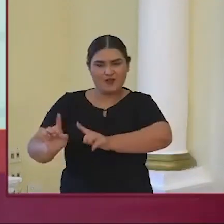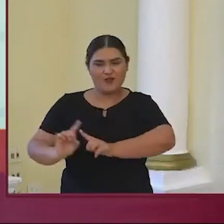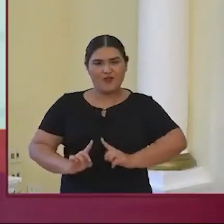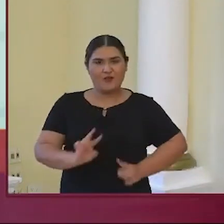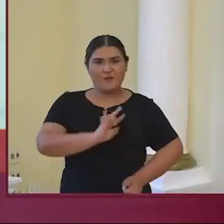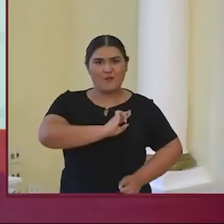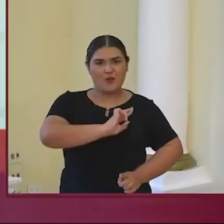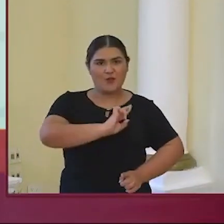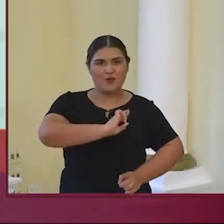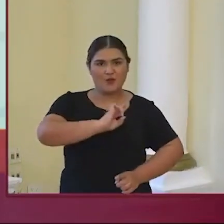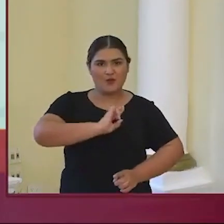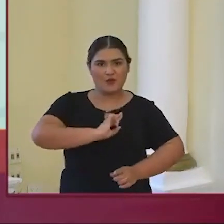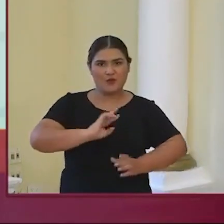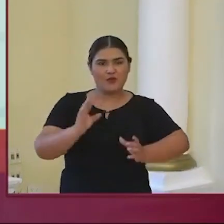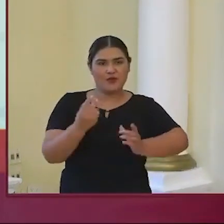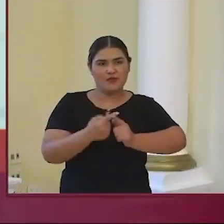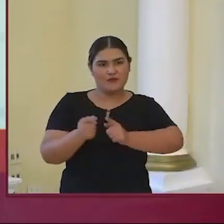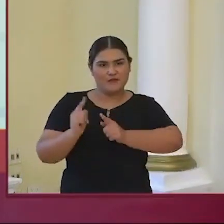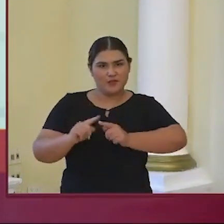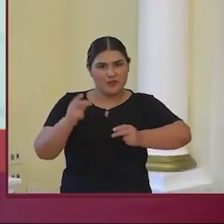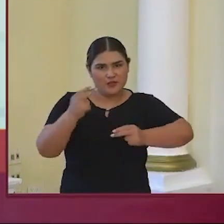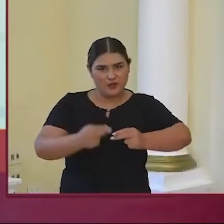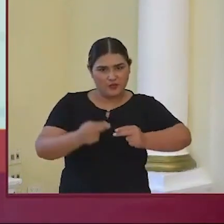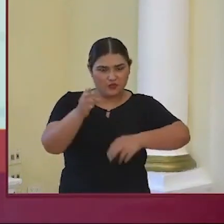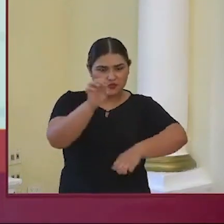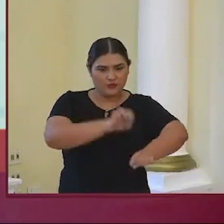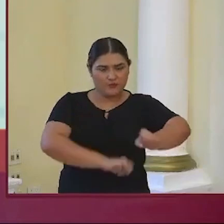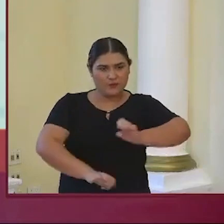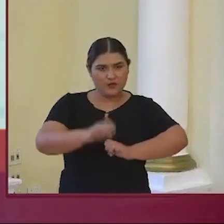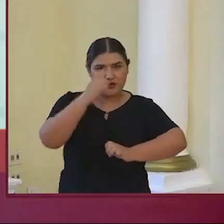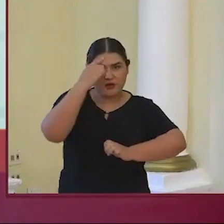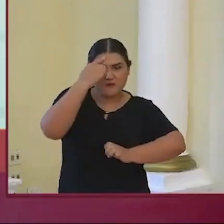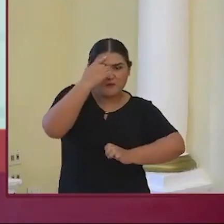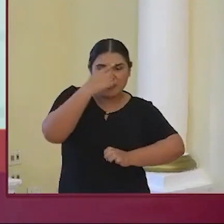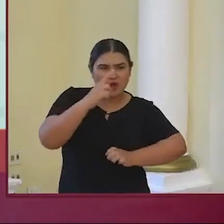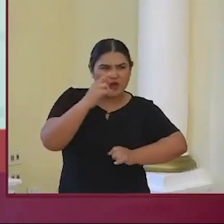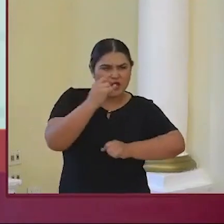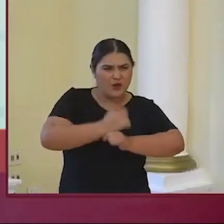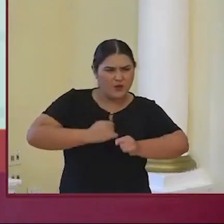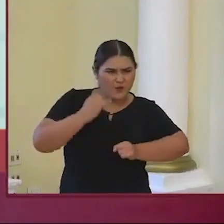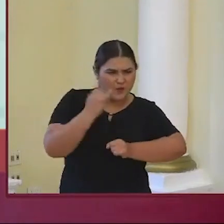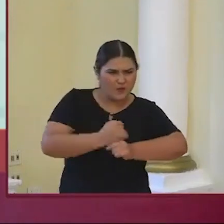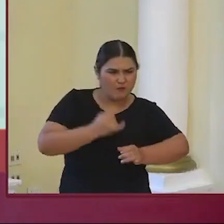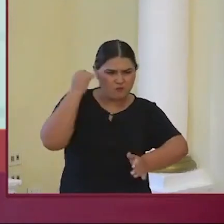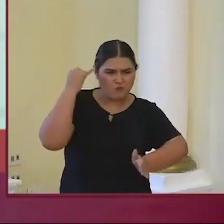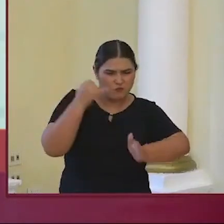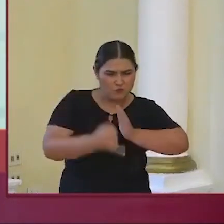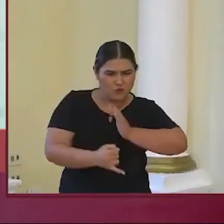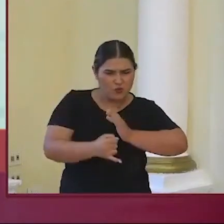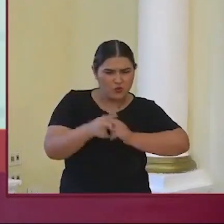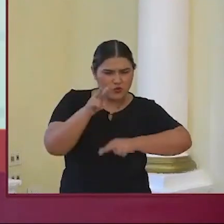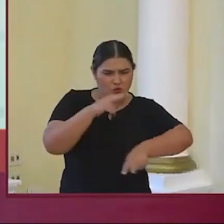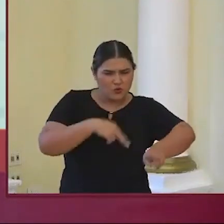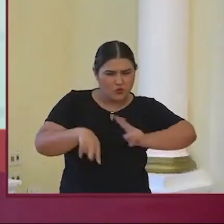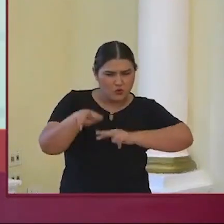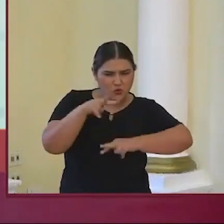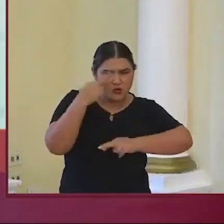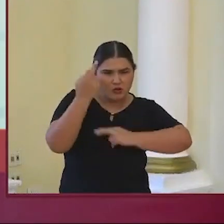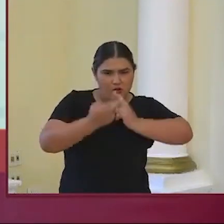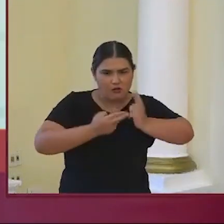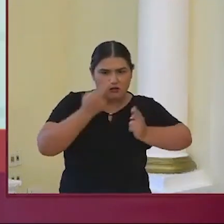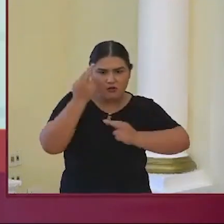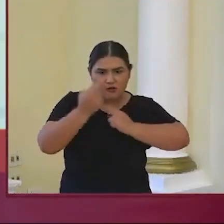para la explotación, exploración, explotación, refinamiento,